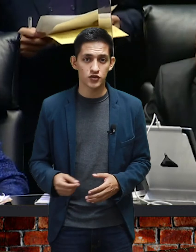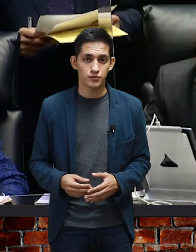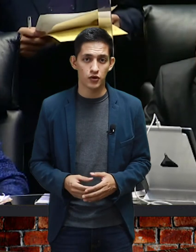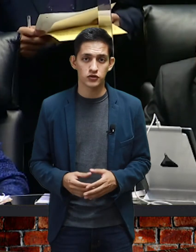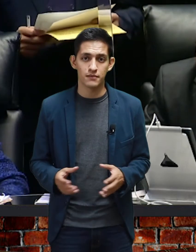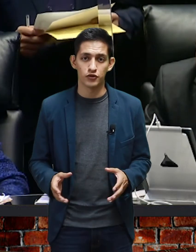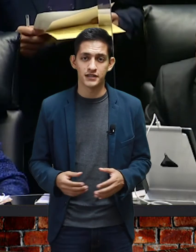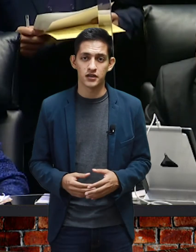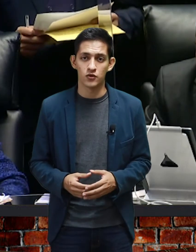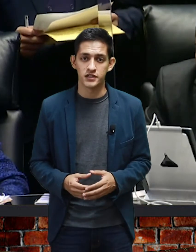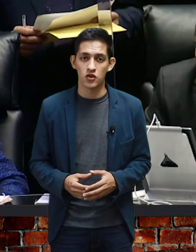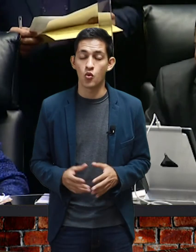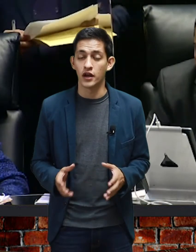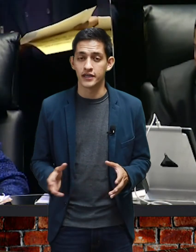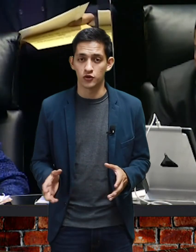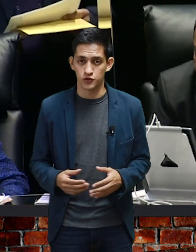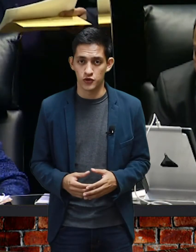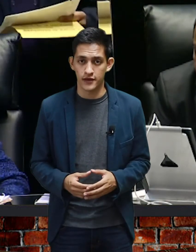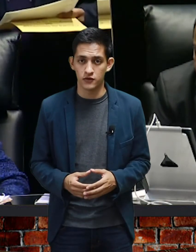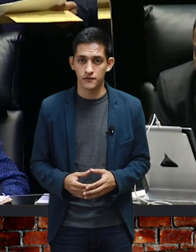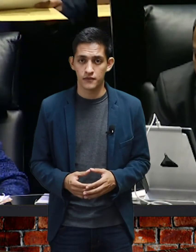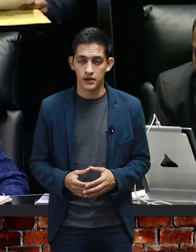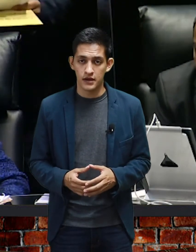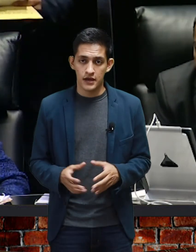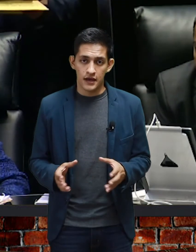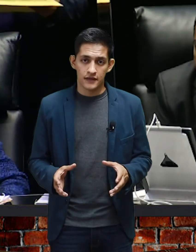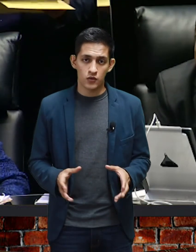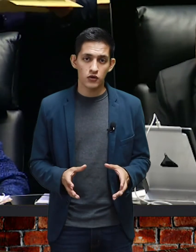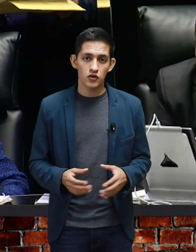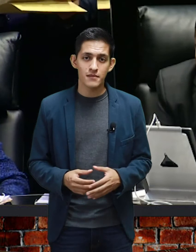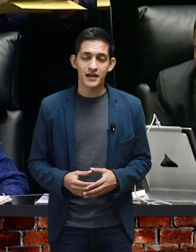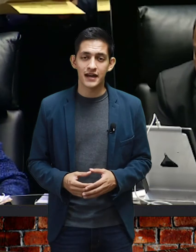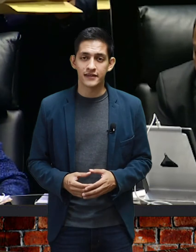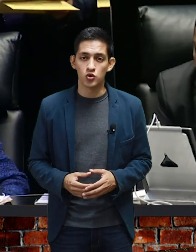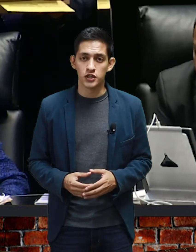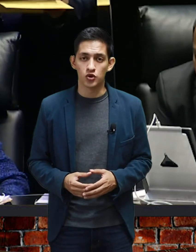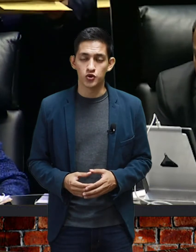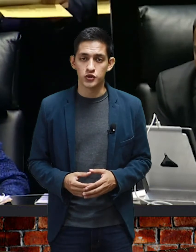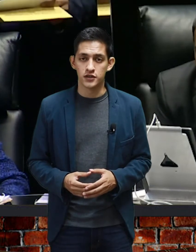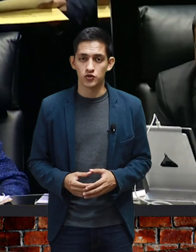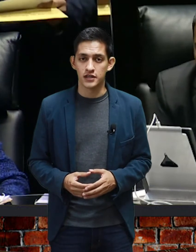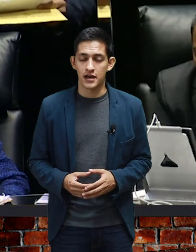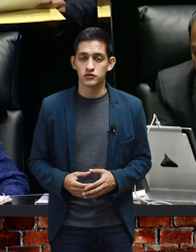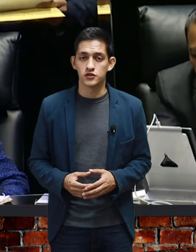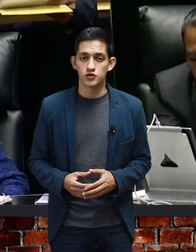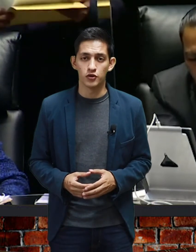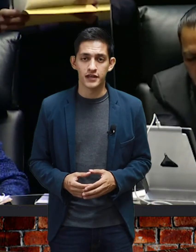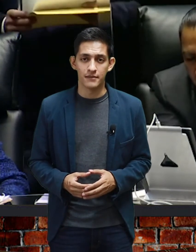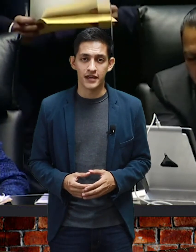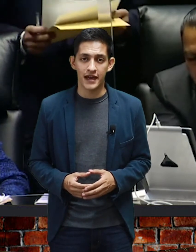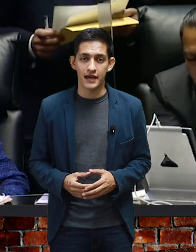y delitos por los que podría ser enjuiciado cualquier otro ciudadano. De acuerdo a lo que marca el artículo 108 y 111 de la